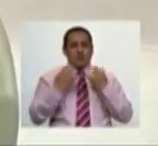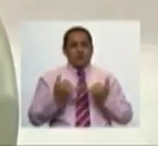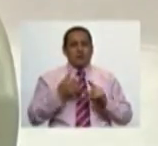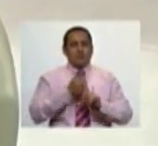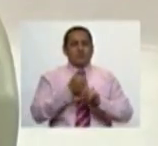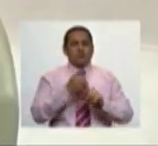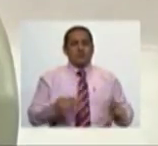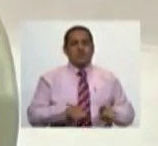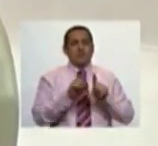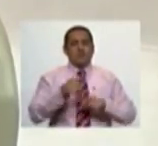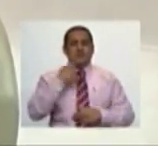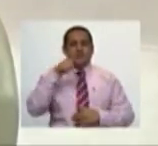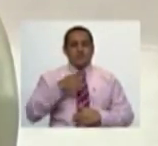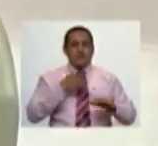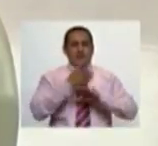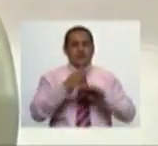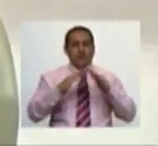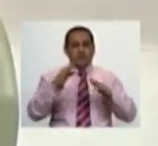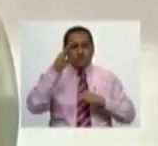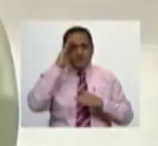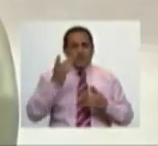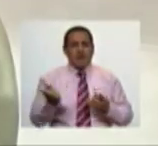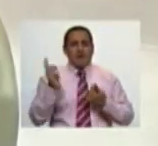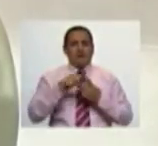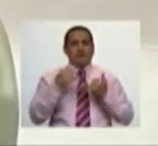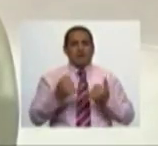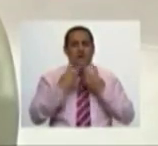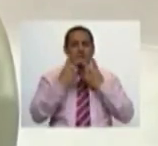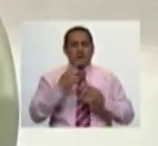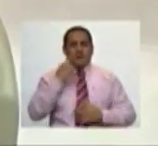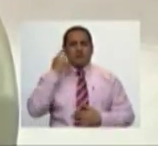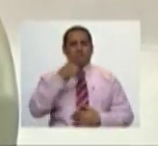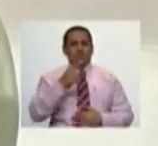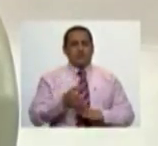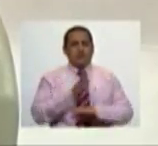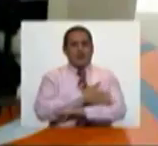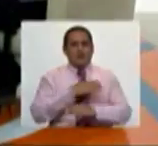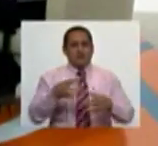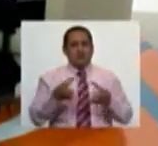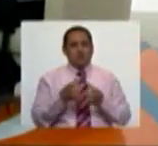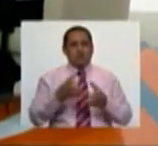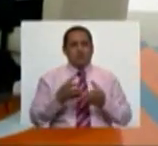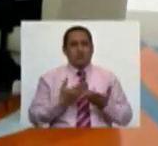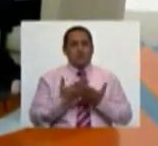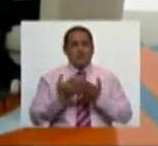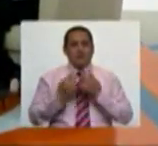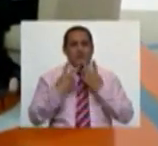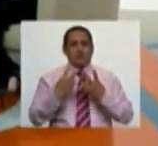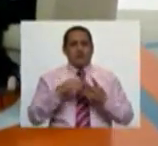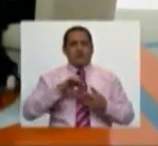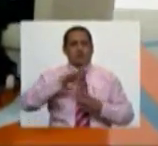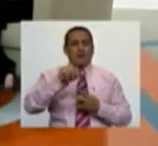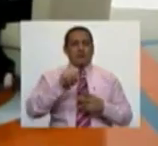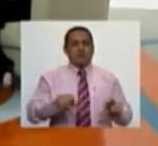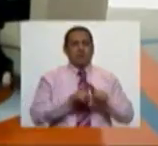pueden intervenir ahora mismo, y no, se necesita ir a la comisaría hasta sacar una denuncia y con eso regresan. Bueno, pues hasta ya eso,